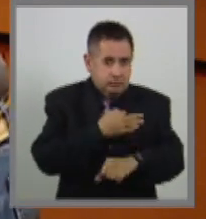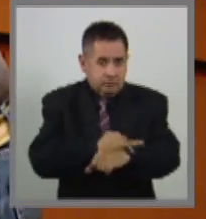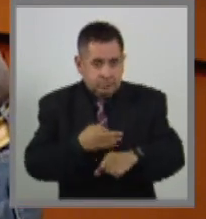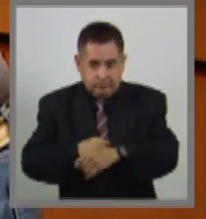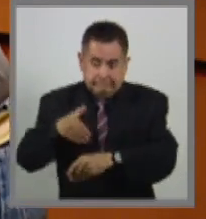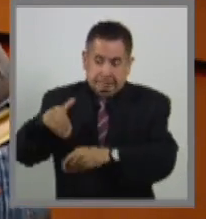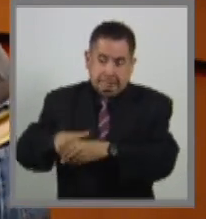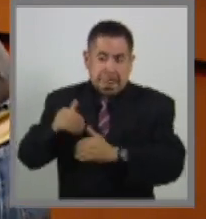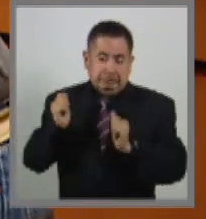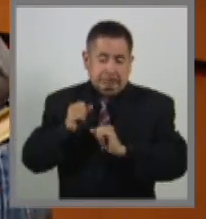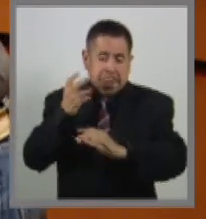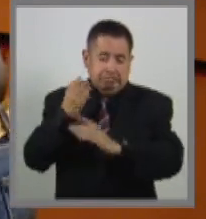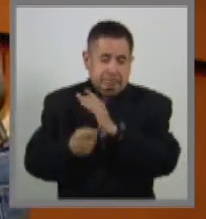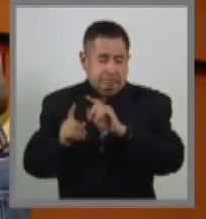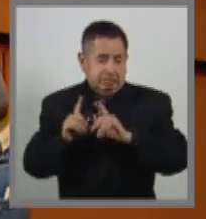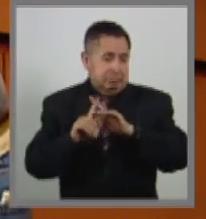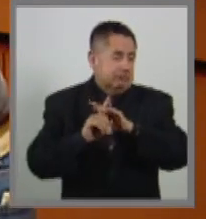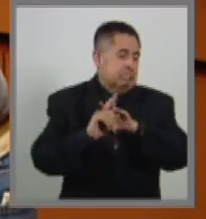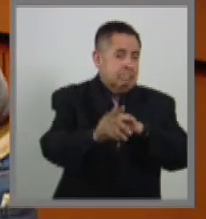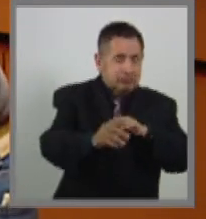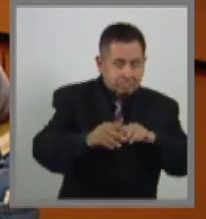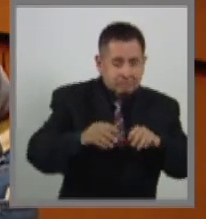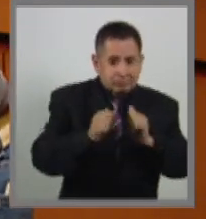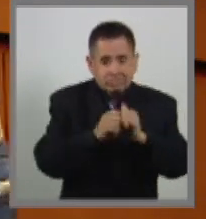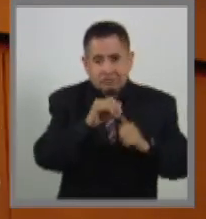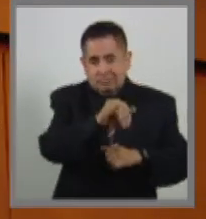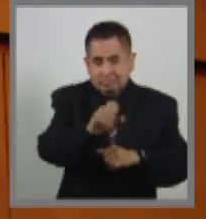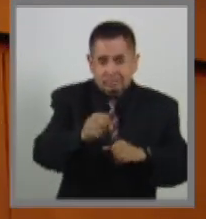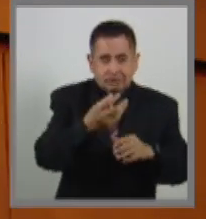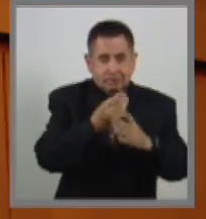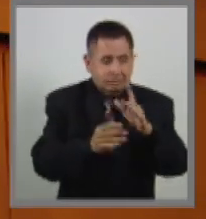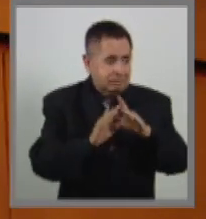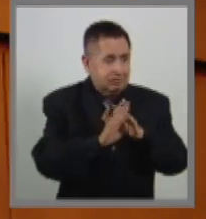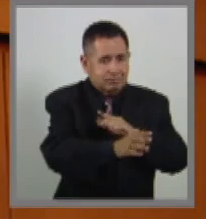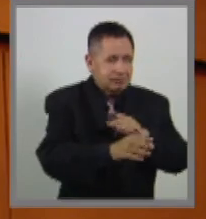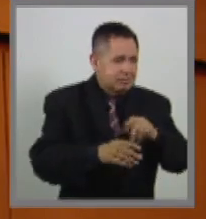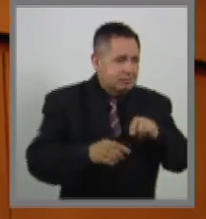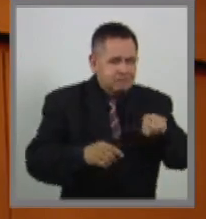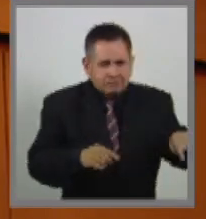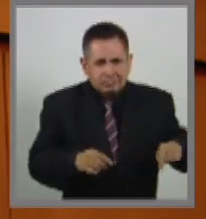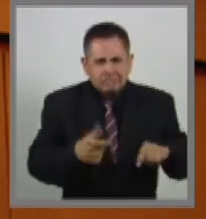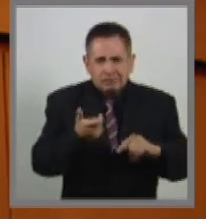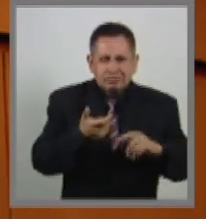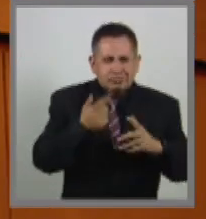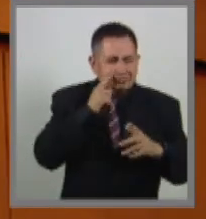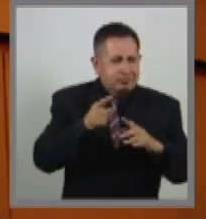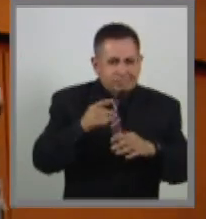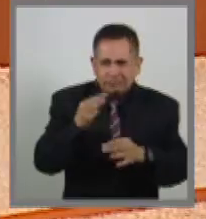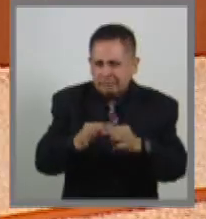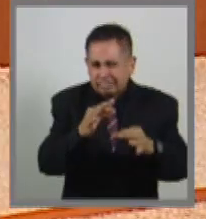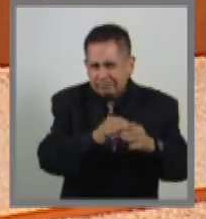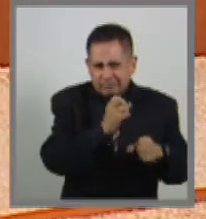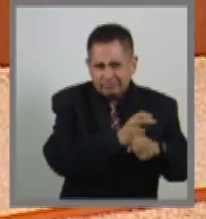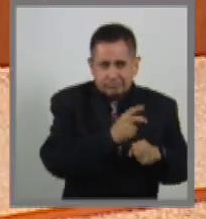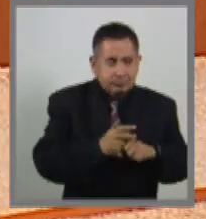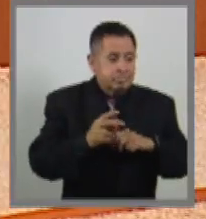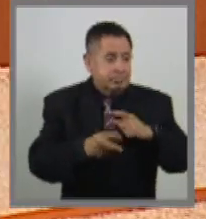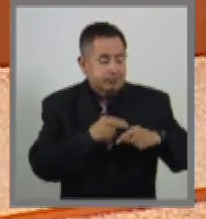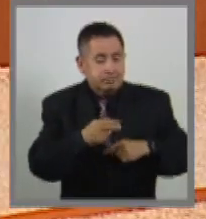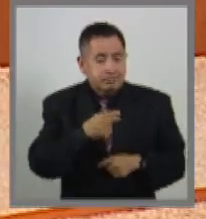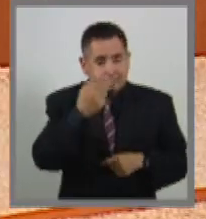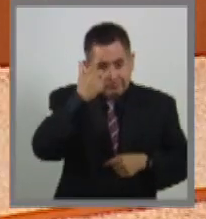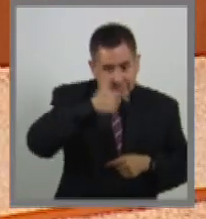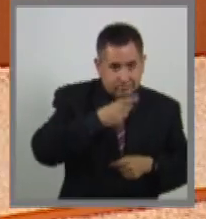checando la salida en salubridad para correr al Seguro Social si no le ponen retardo y le descuentan. Y en la noche, 3 días